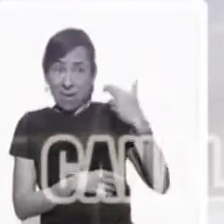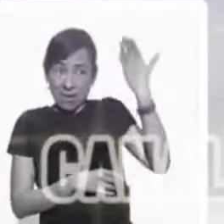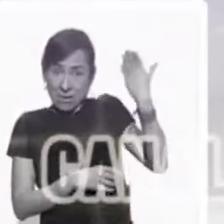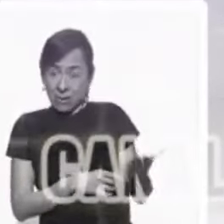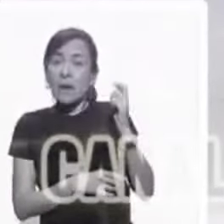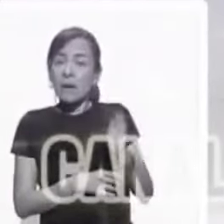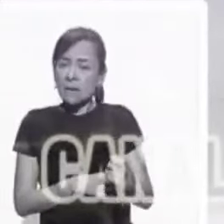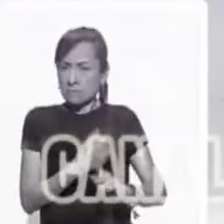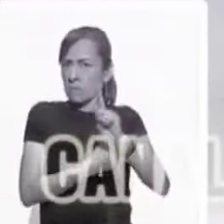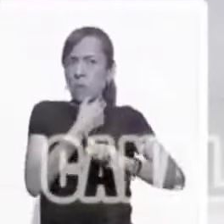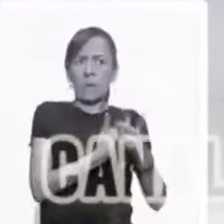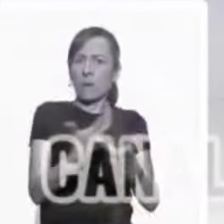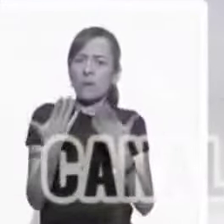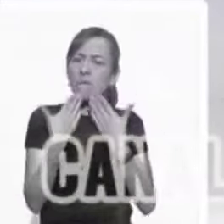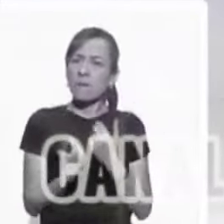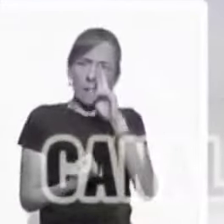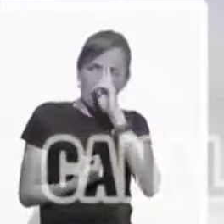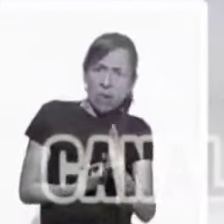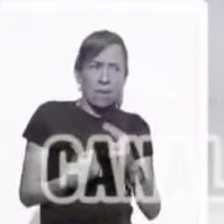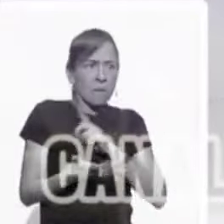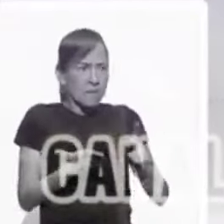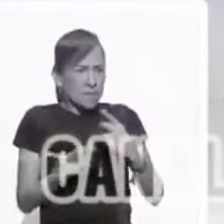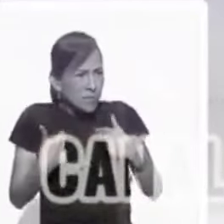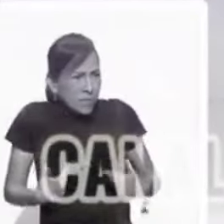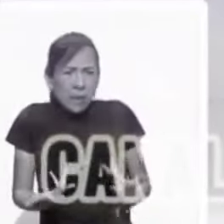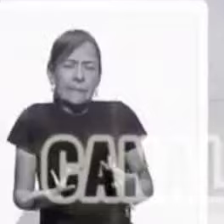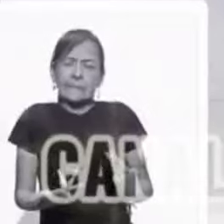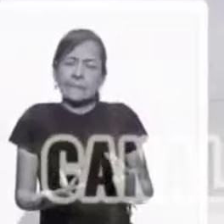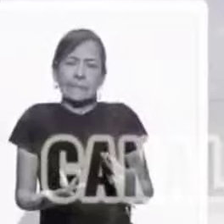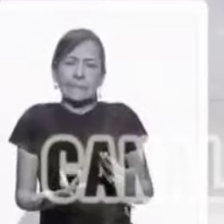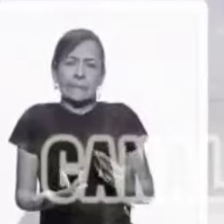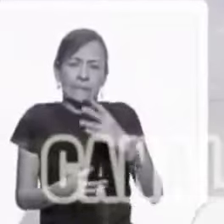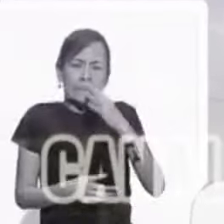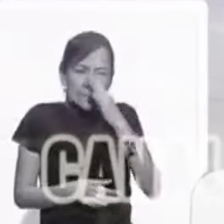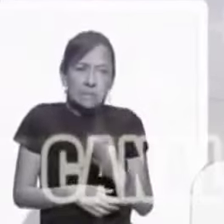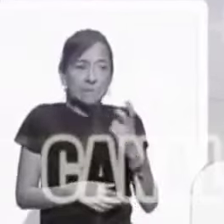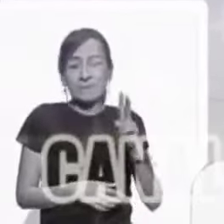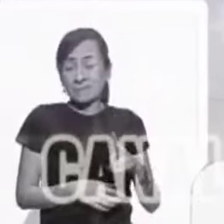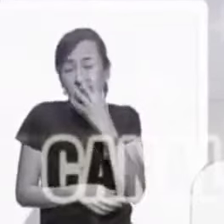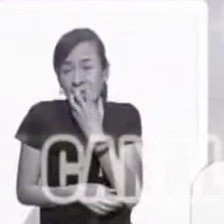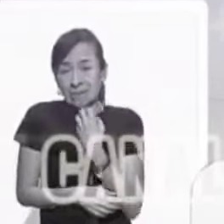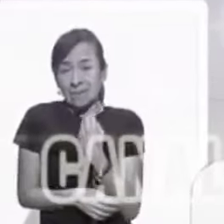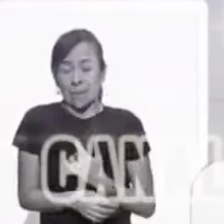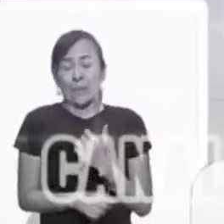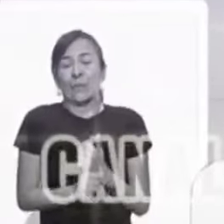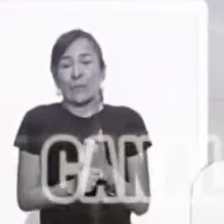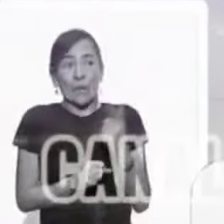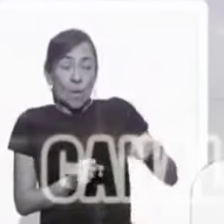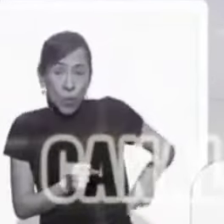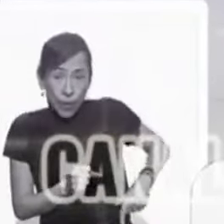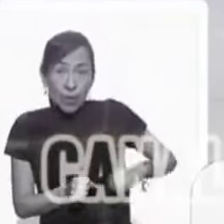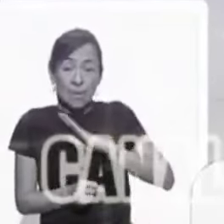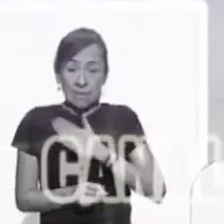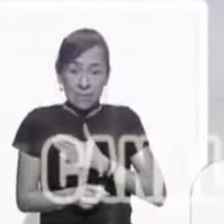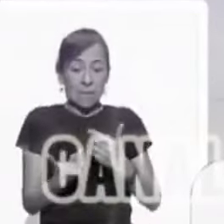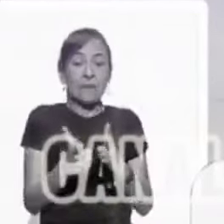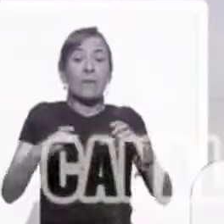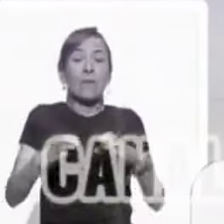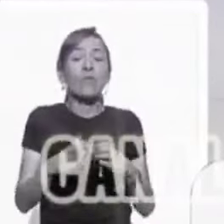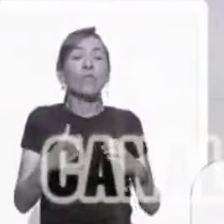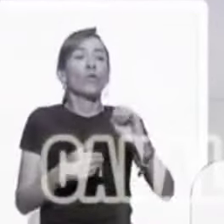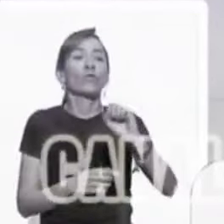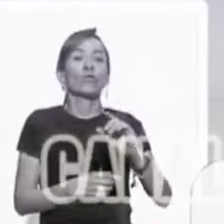España basadas en los derechos humanos y en el respeto mutuo por eso es también tan triste no y y tan doloroso que el gobierno de España eh que además es del partido socialista haya decidido